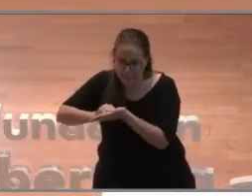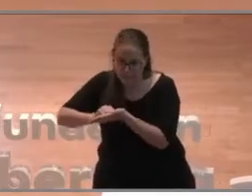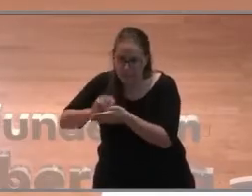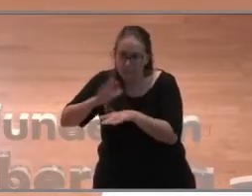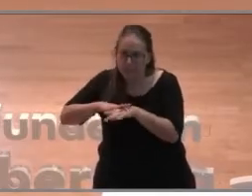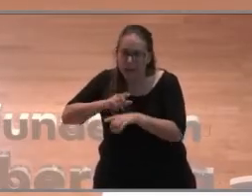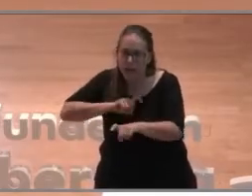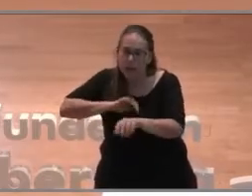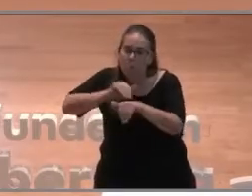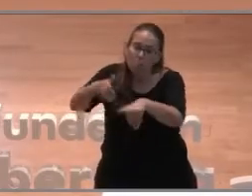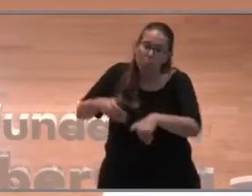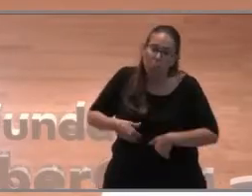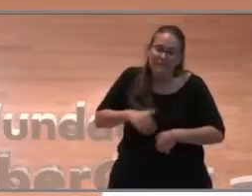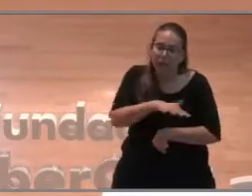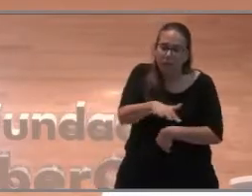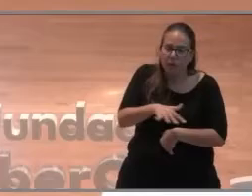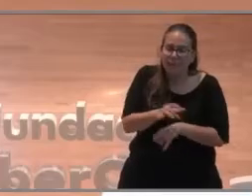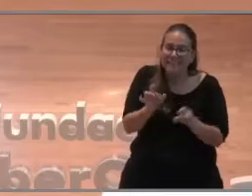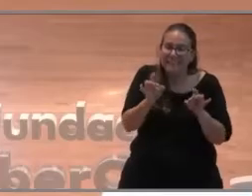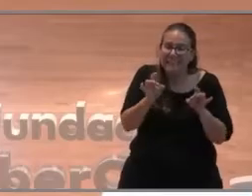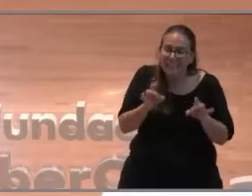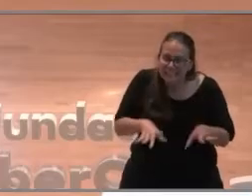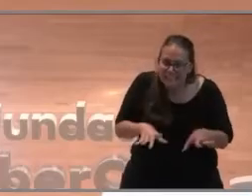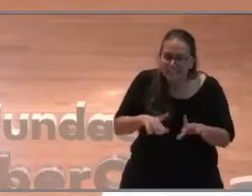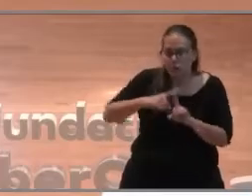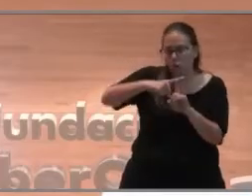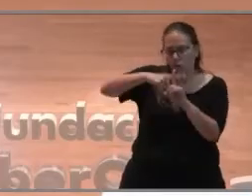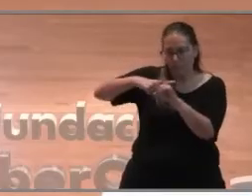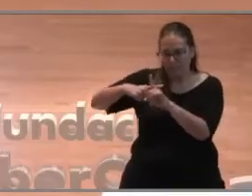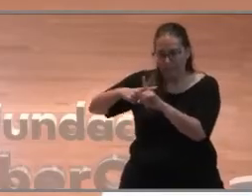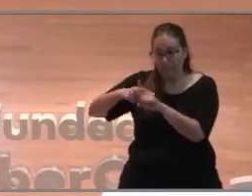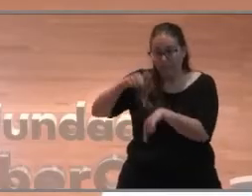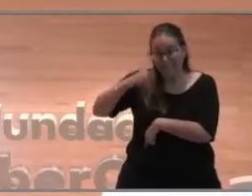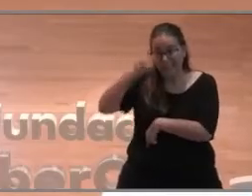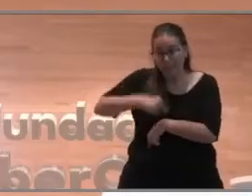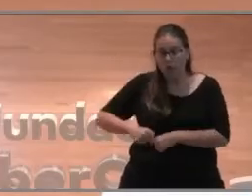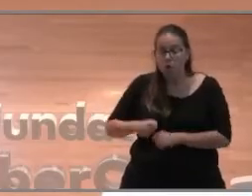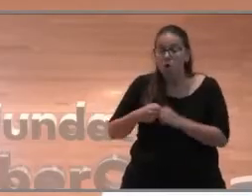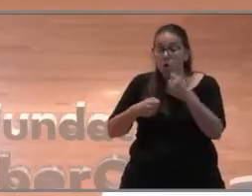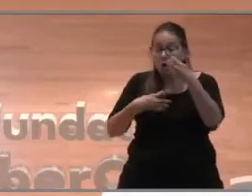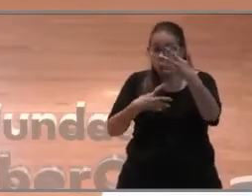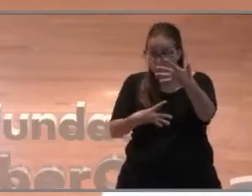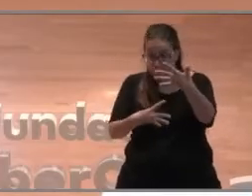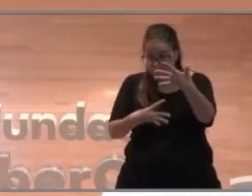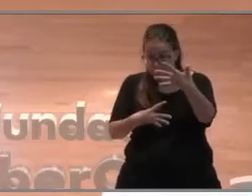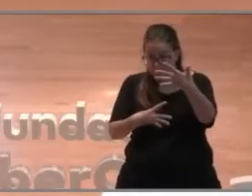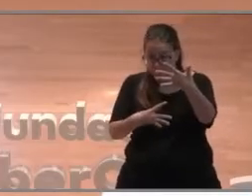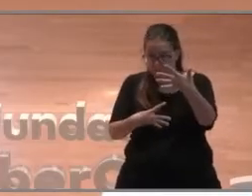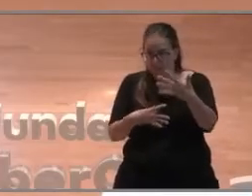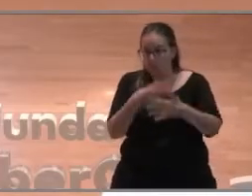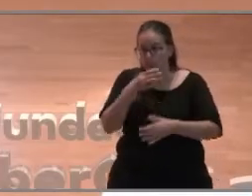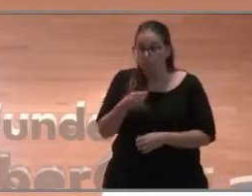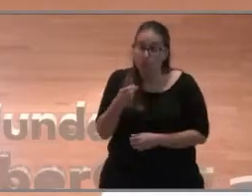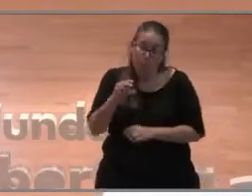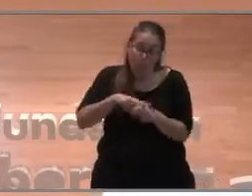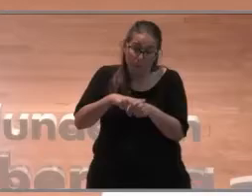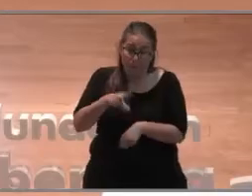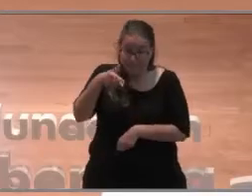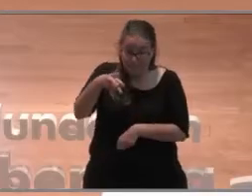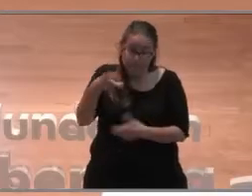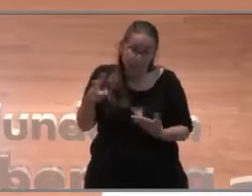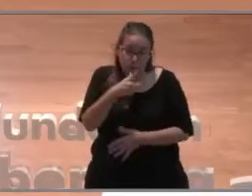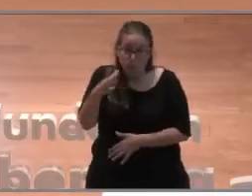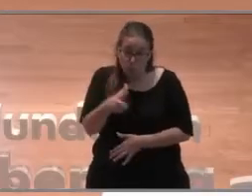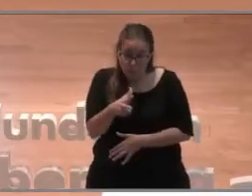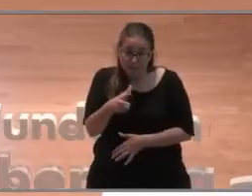o isotérmicas, que en Aragón eran 9, 3 por provincia, siguiendo la lógica que tenéis en mente. No tenemos el mapa aquí, pero en Huesca, pues